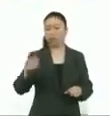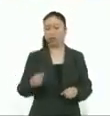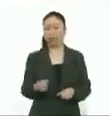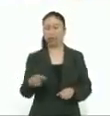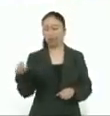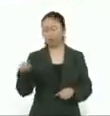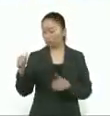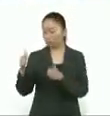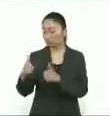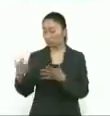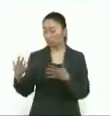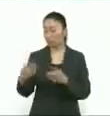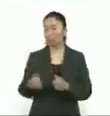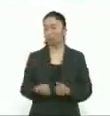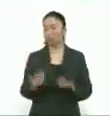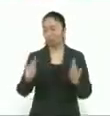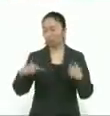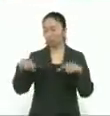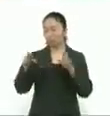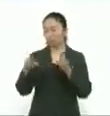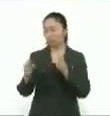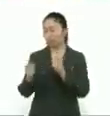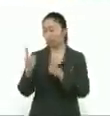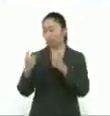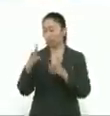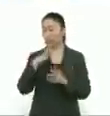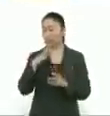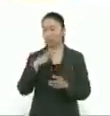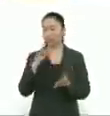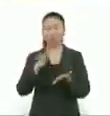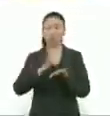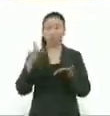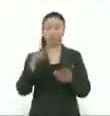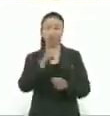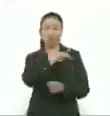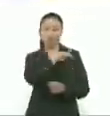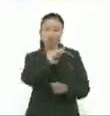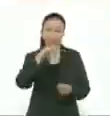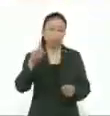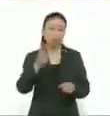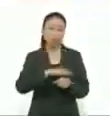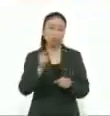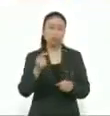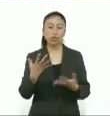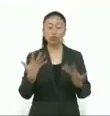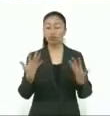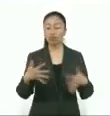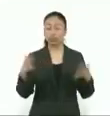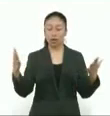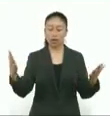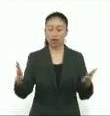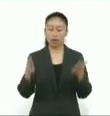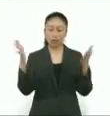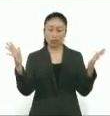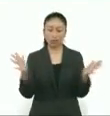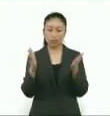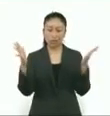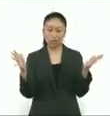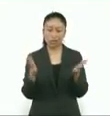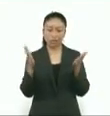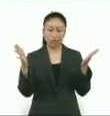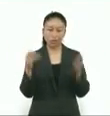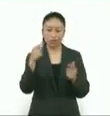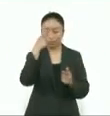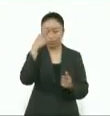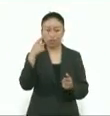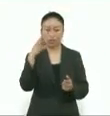compañeras representamos. Gracias a todas, porque todas ustedes nos dan la energía para salir adelante y para